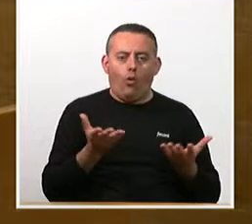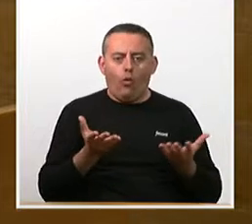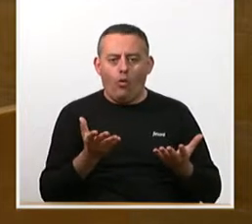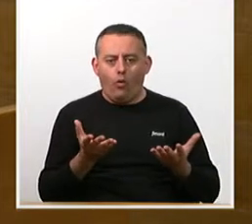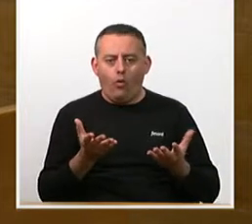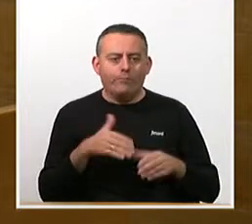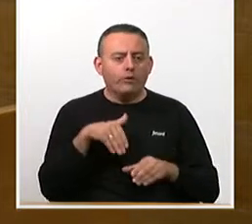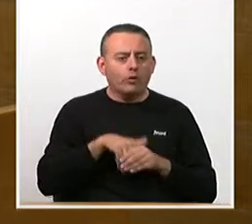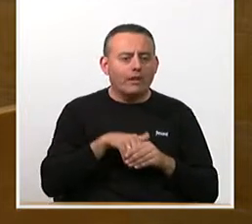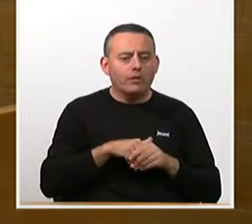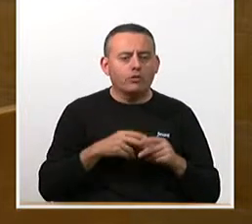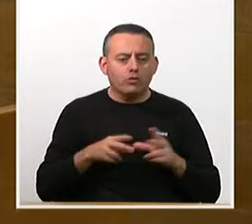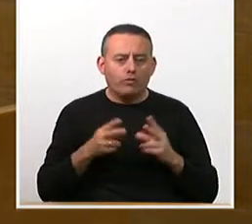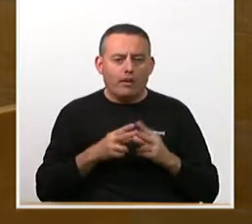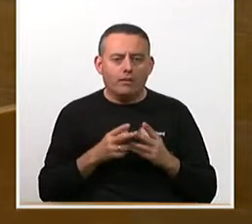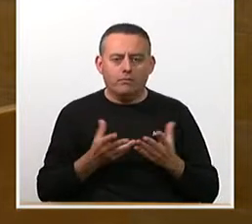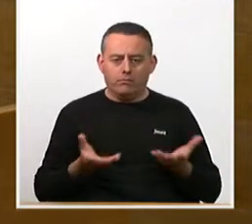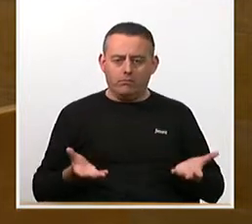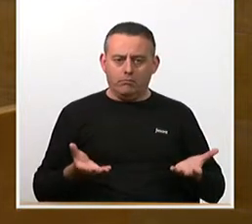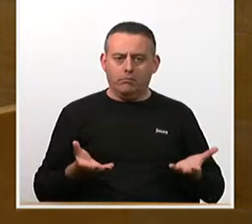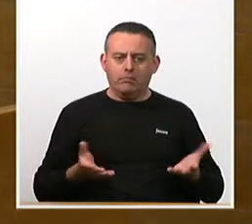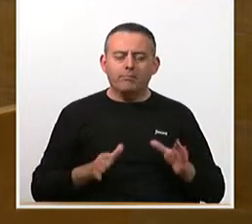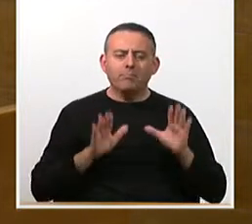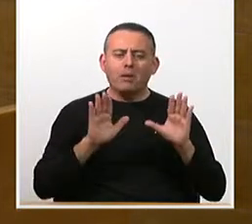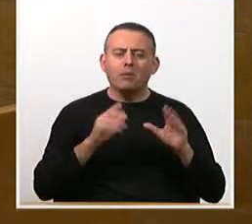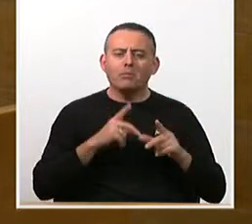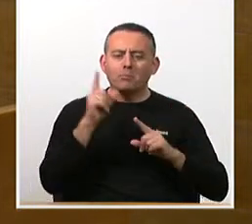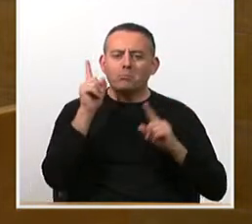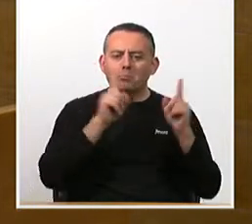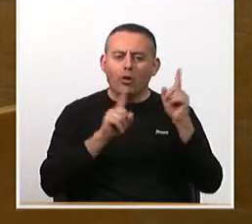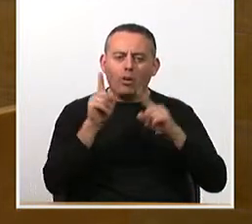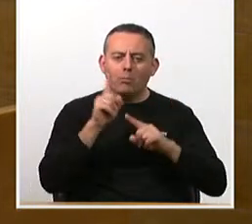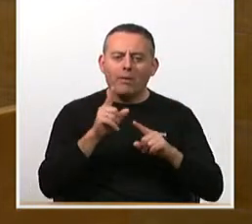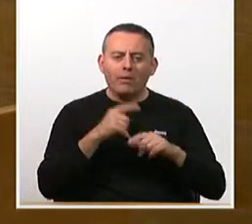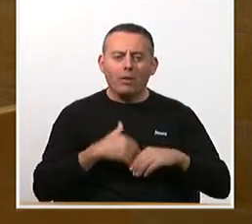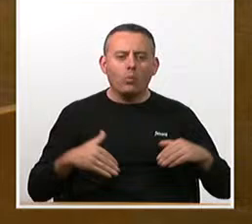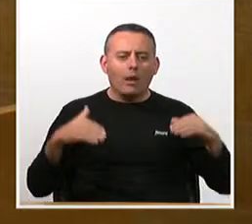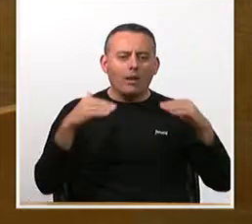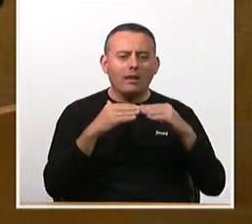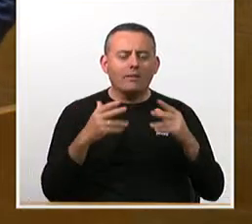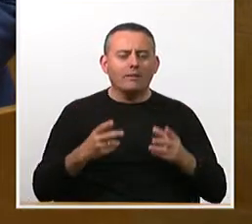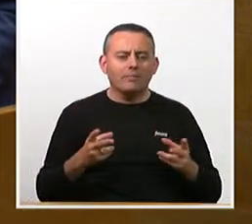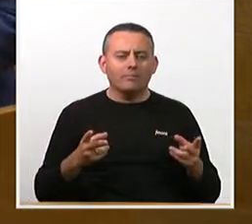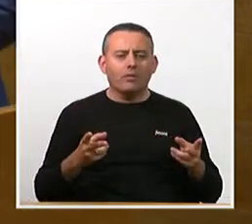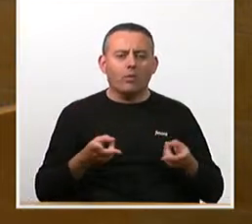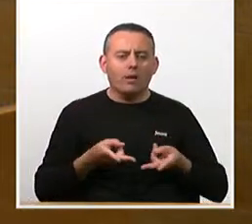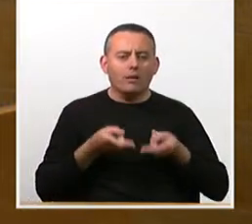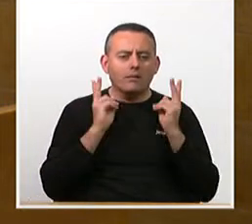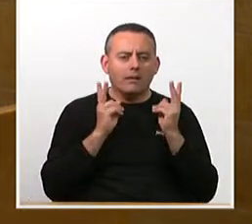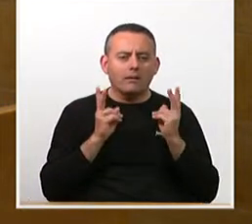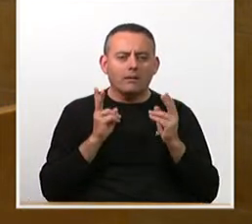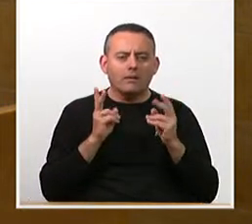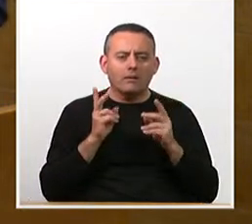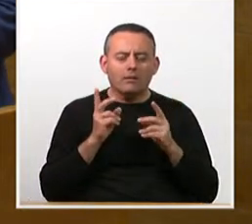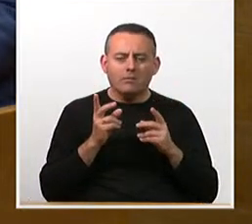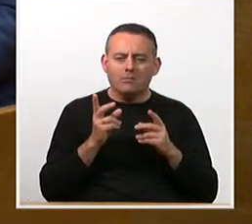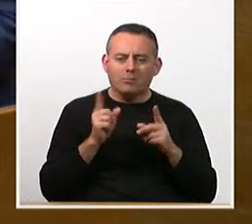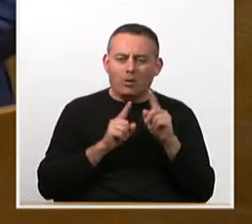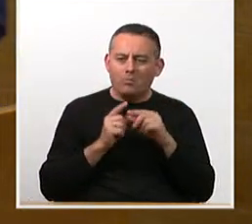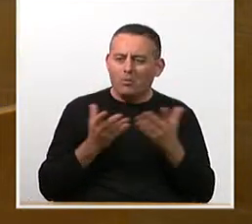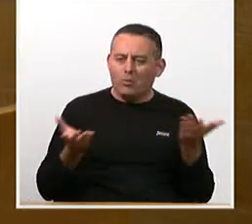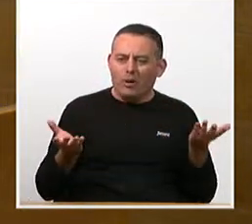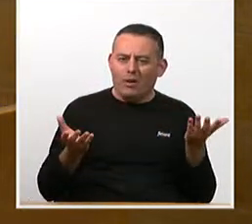contenido social Qué problema tienen ustedes de verdad Qué problema tienen con la igualdad y con la libertad Por qué los Editores Por qué los artistas Por qué los